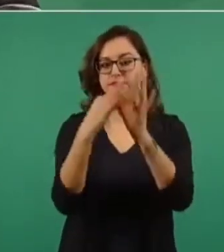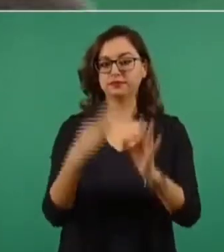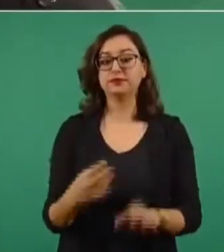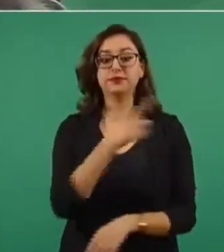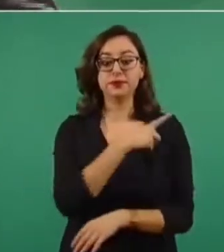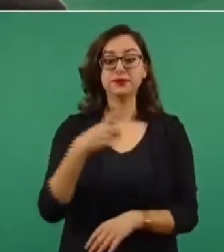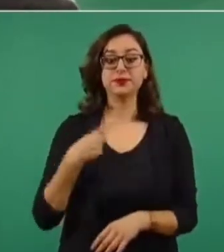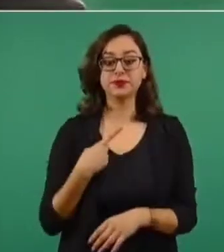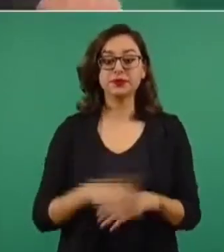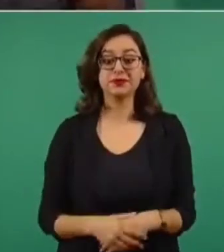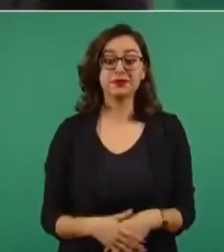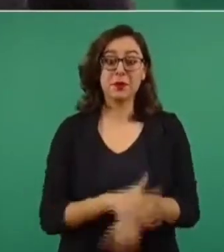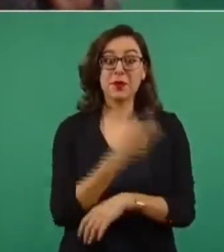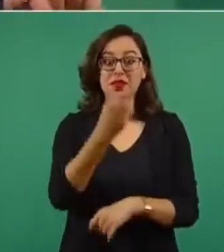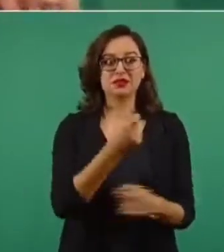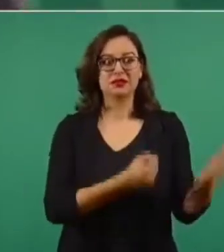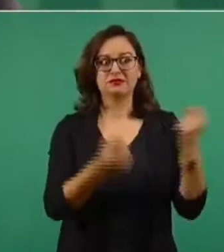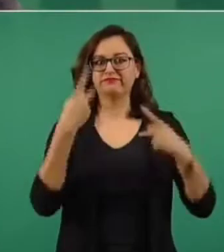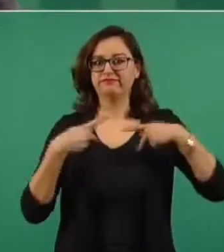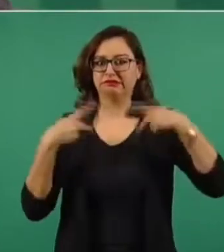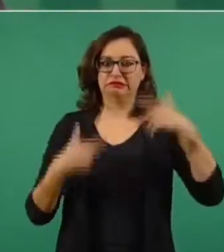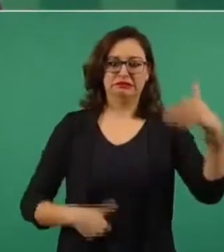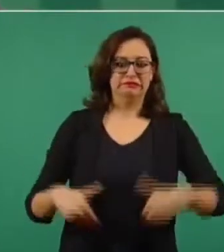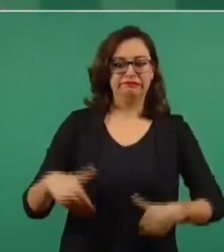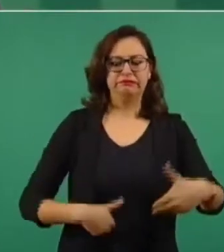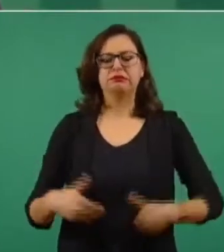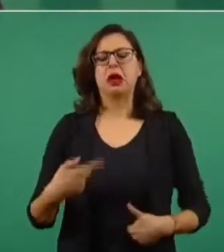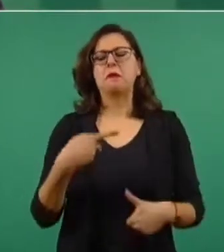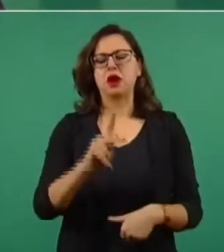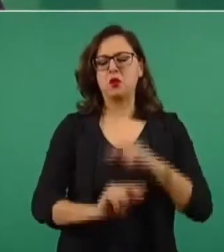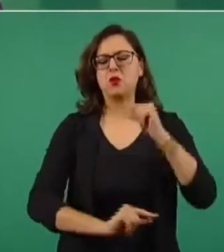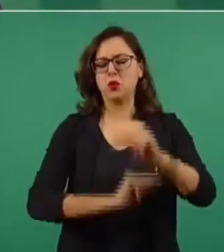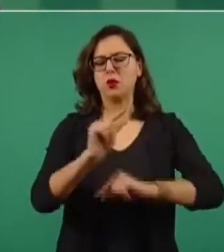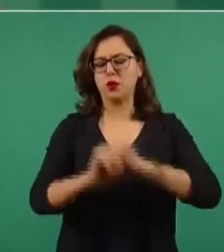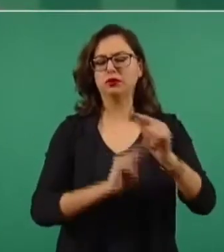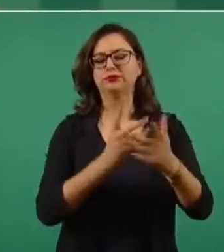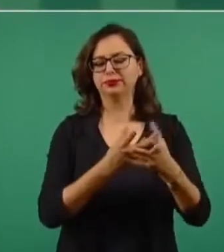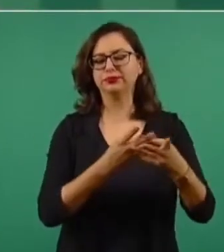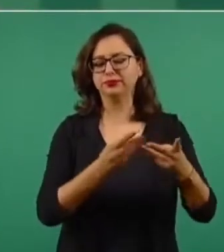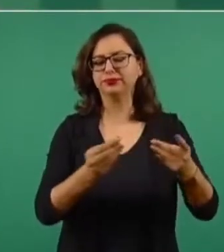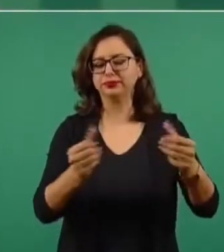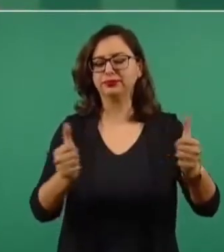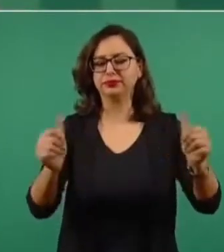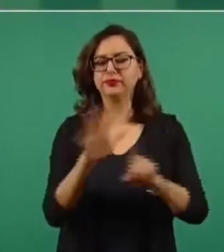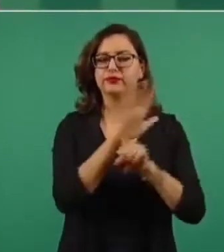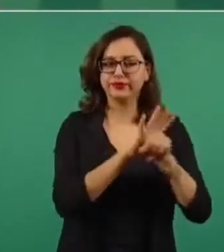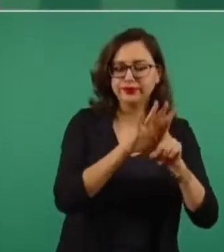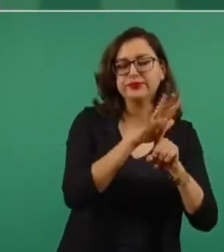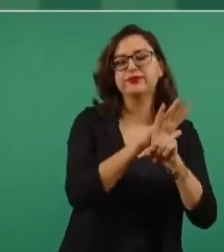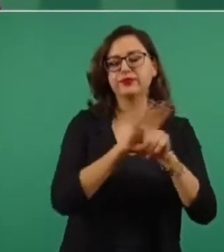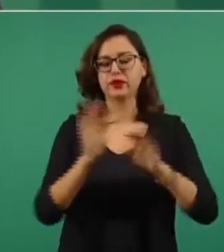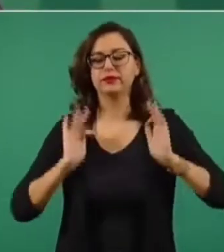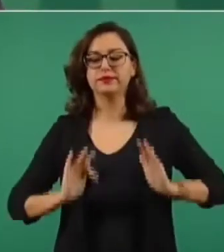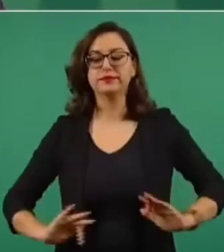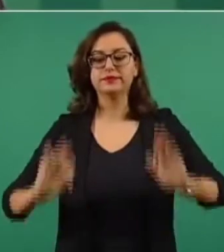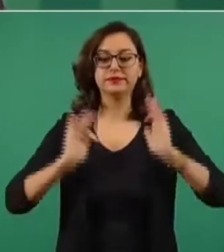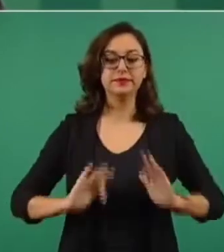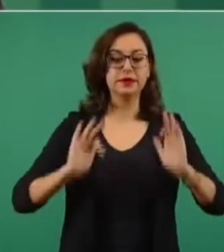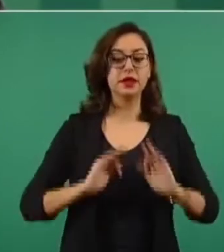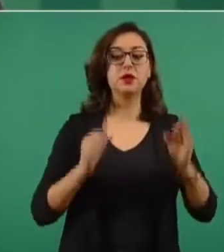Eso los tiene algunos molestos, pero ya se les va a ir pasando. Ahí vamos, poco a poco, convenciéndolos de